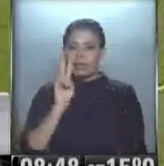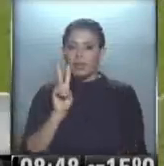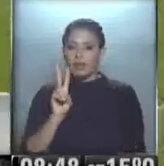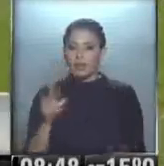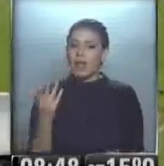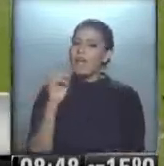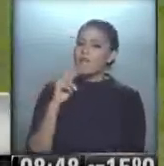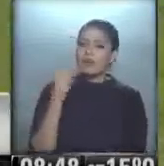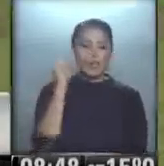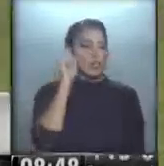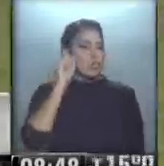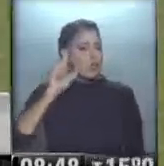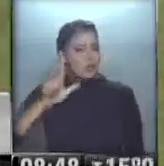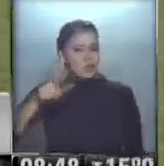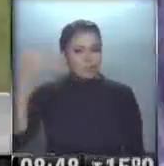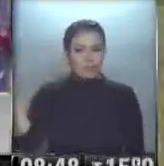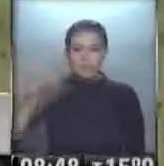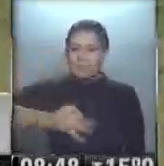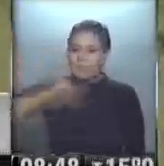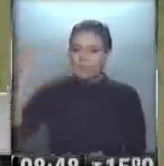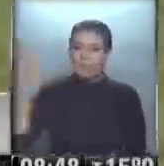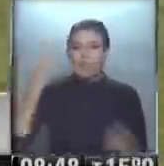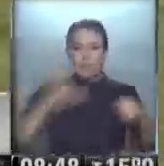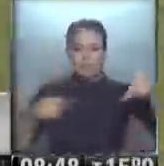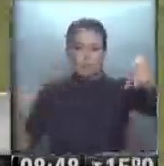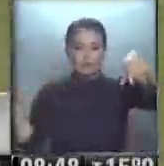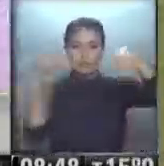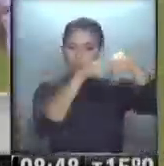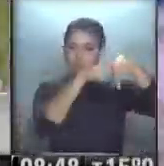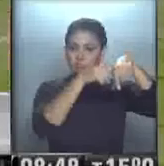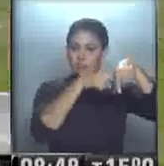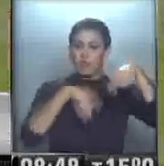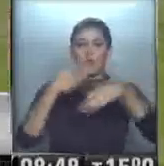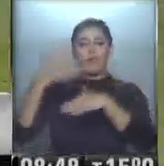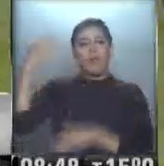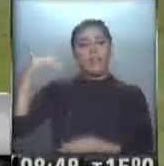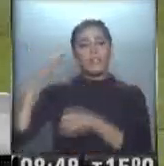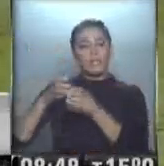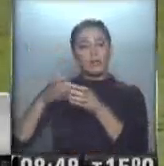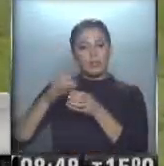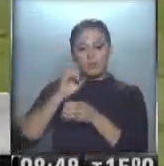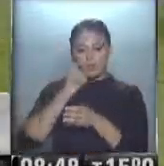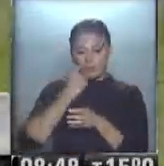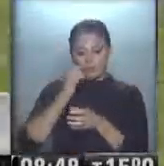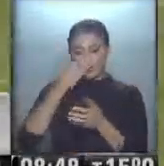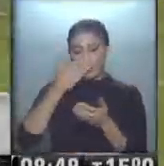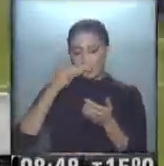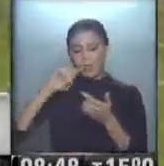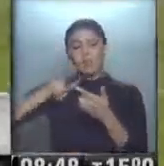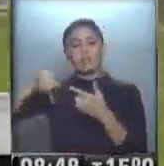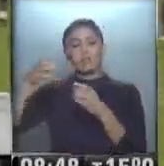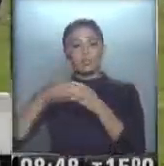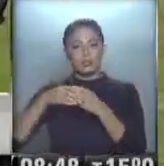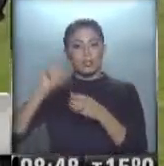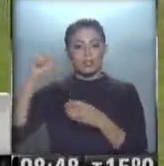ver. Golazo. Terrible al ángulo del jugador surgido en ferrocarril o, después pasó por el